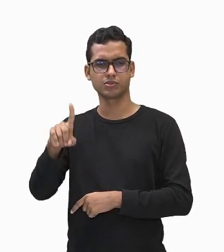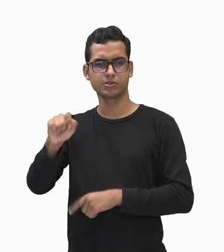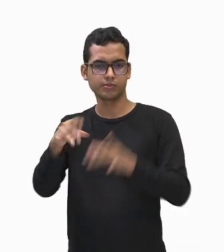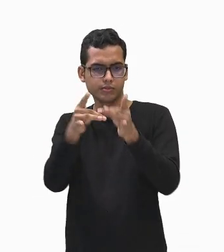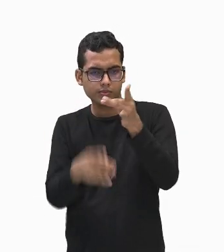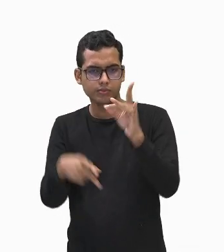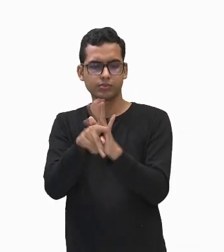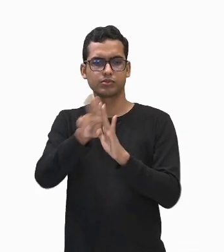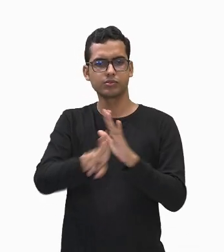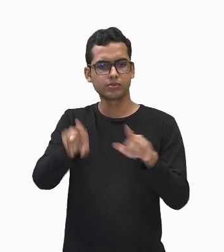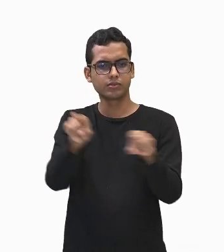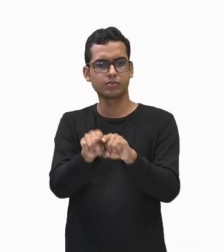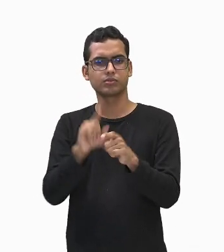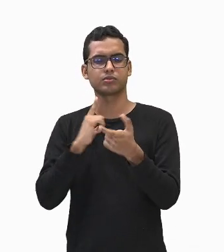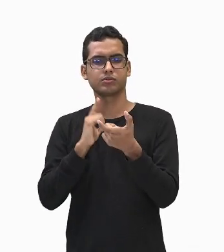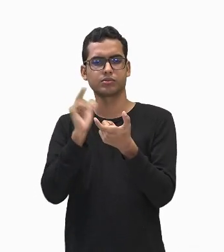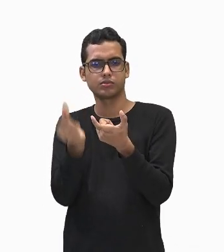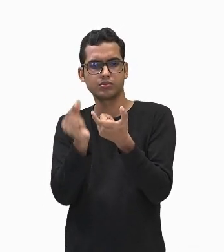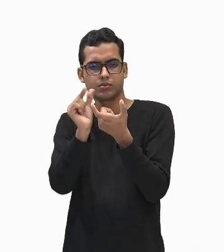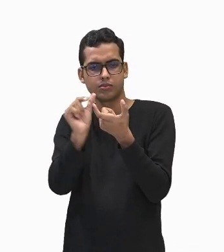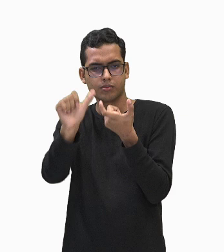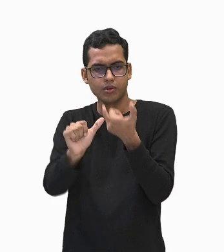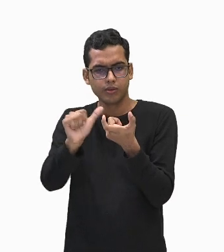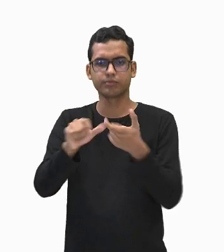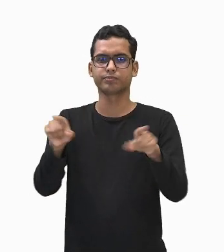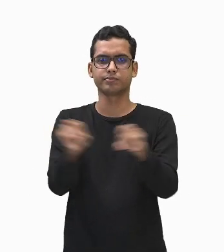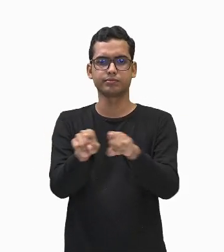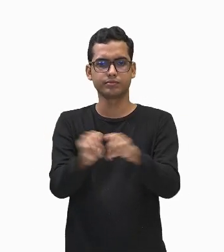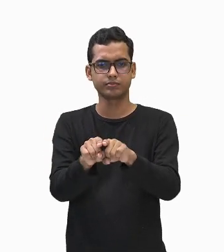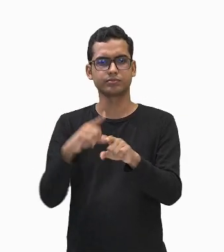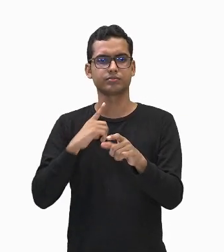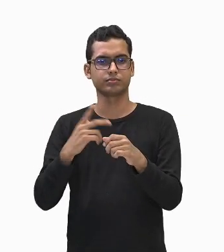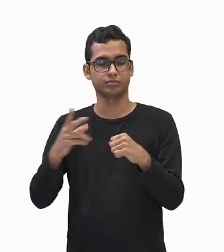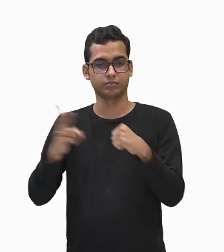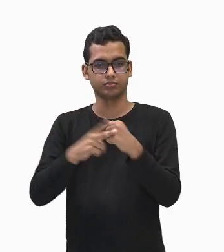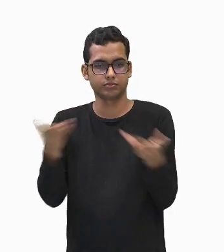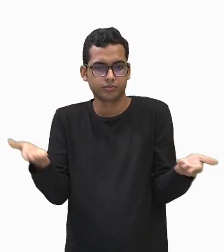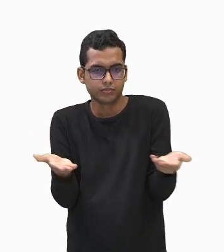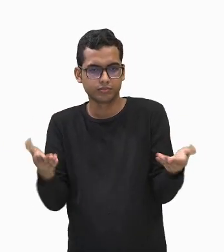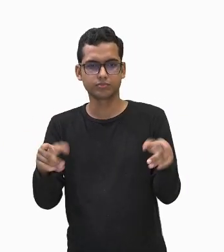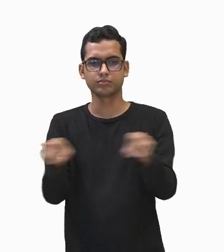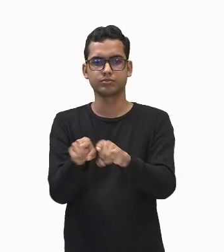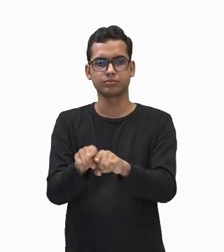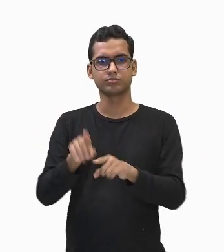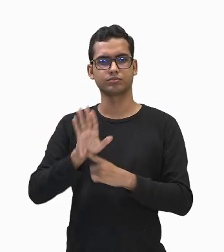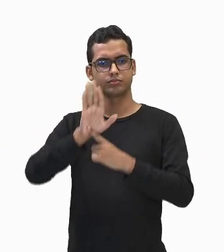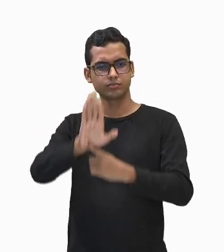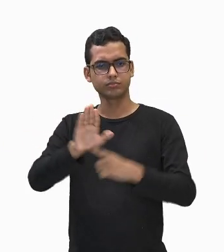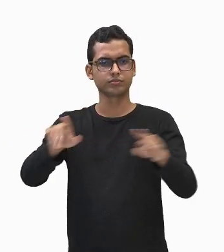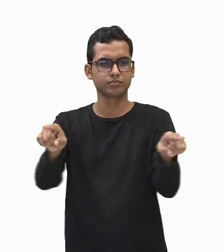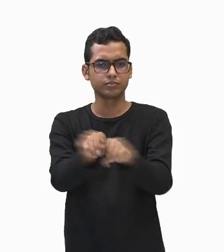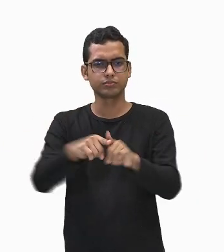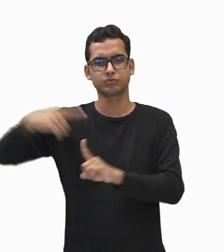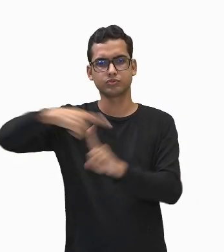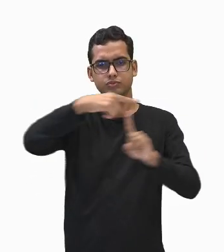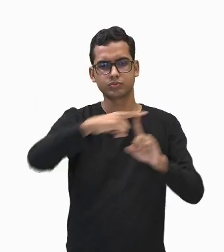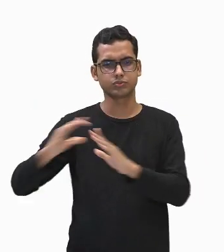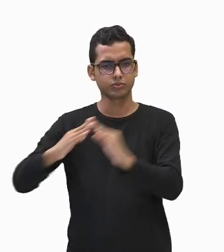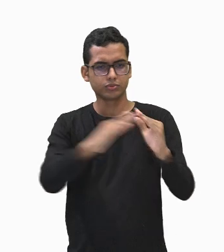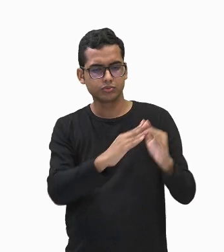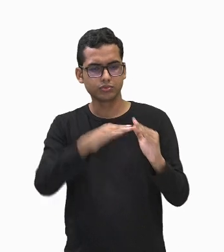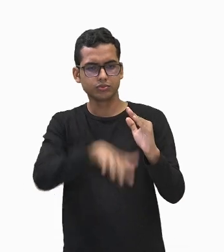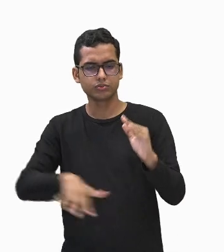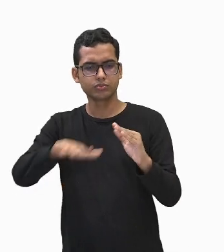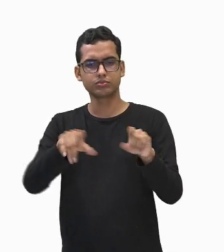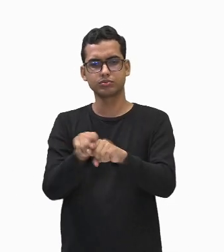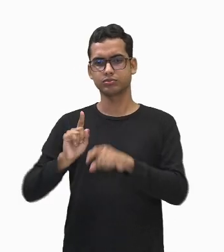verbos regulares no presente do indicativo e os tipos de moradias, tanto no contexto